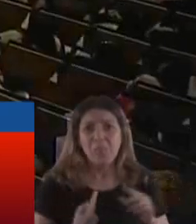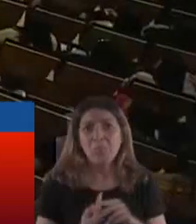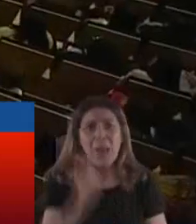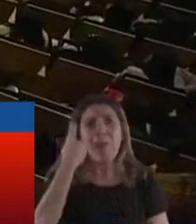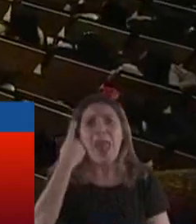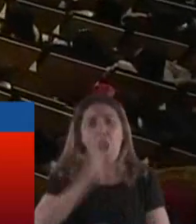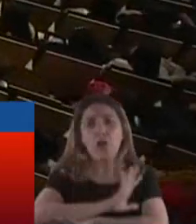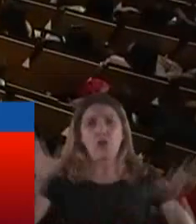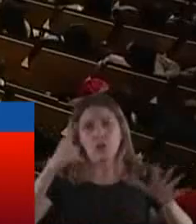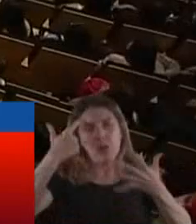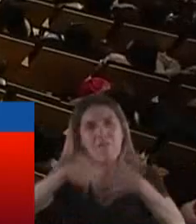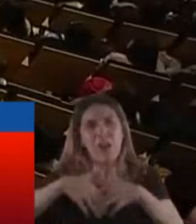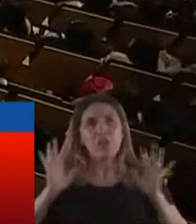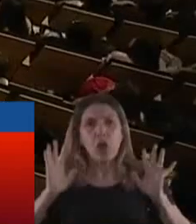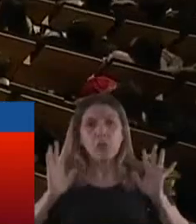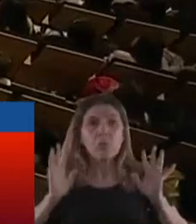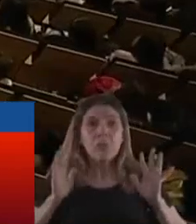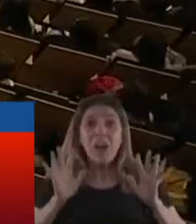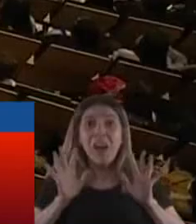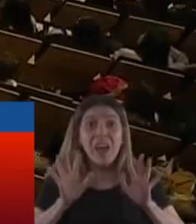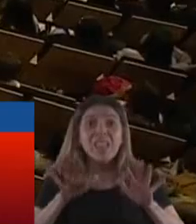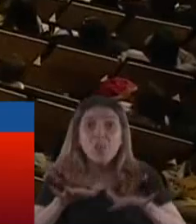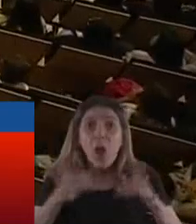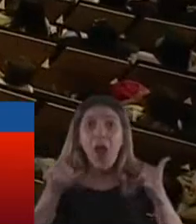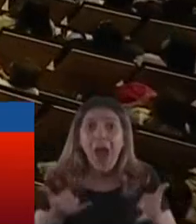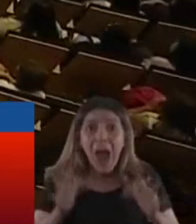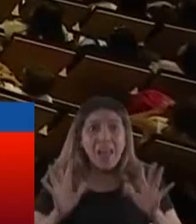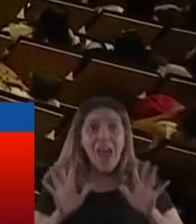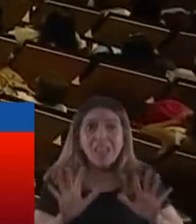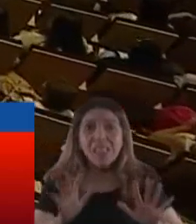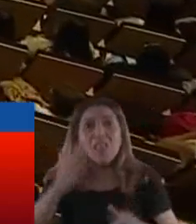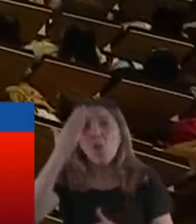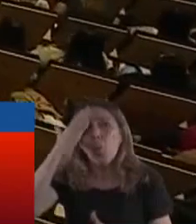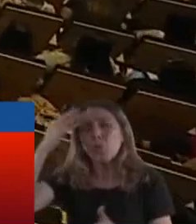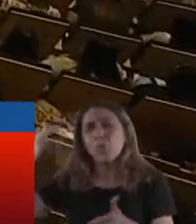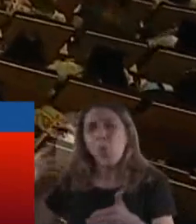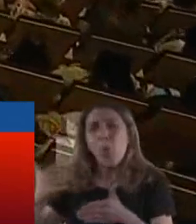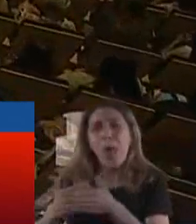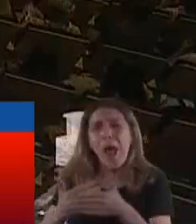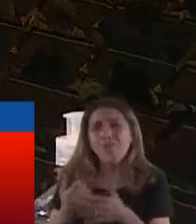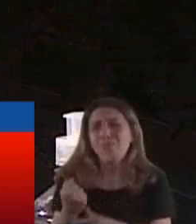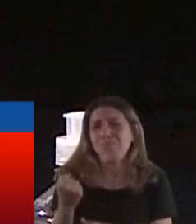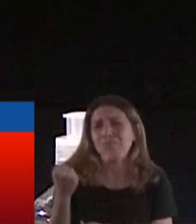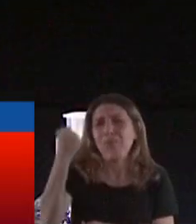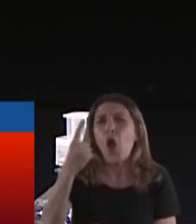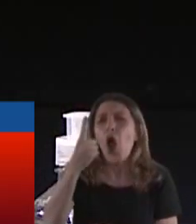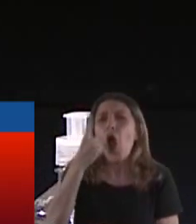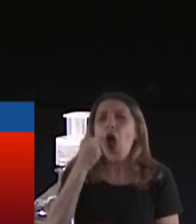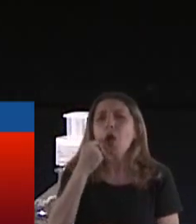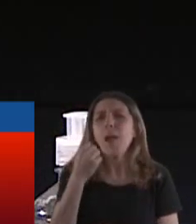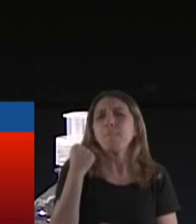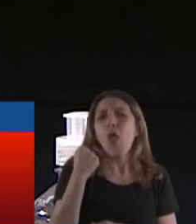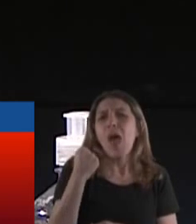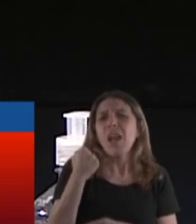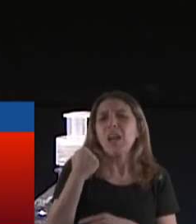reflexión. ¿Por qué esto existe? Porque hay una cultura dominante que piensa que hay un sexo dominante por